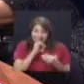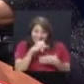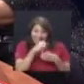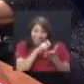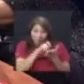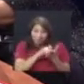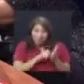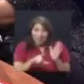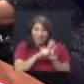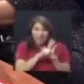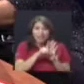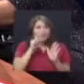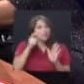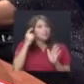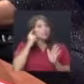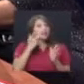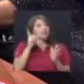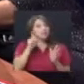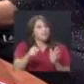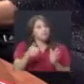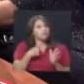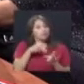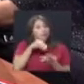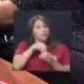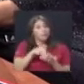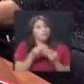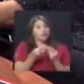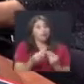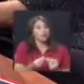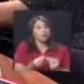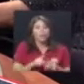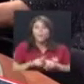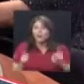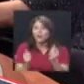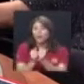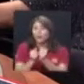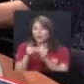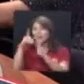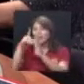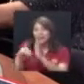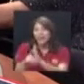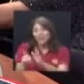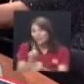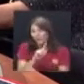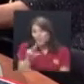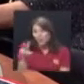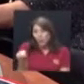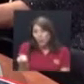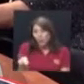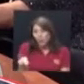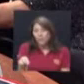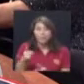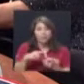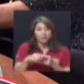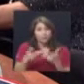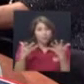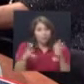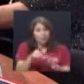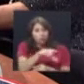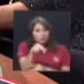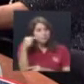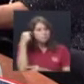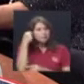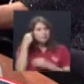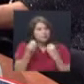que el decreto no no necesariamente entonces vas a obtener o sea una vez que usted crea una ley una vez que está pensando bueno en